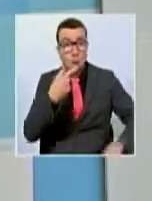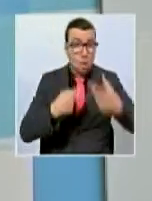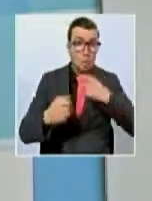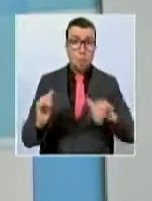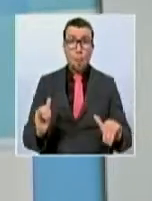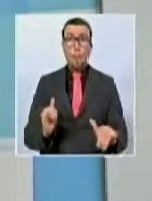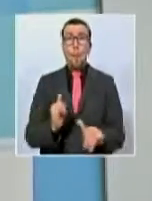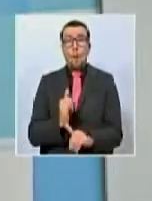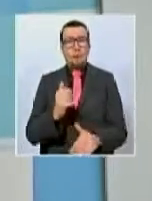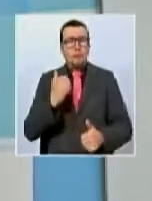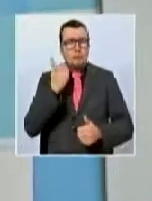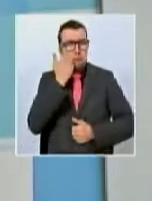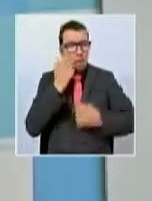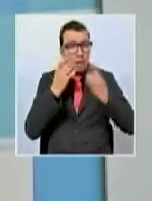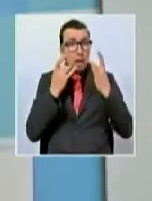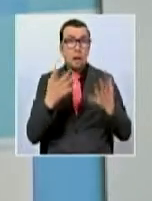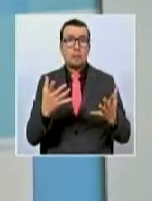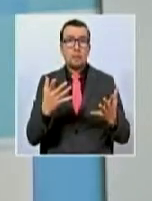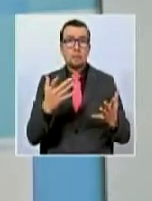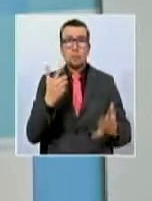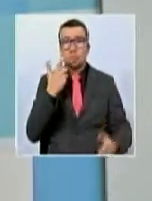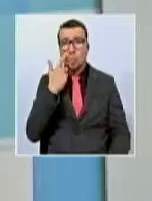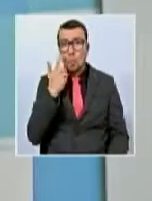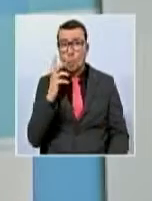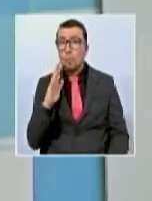tema. Entonces, hay que desconfiar